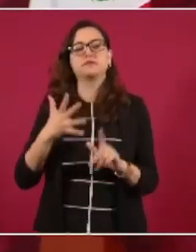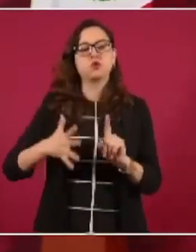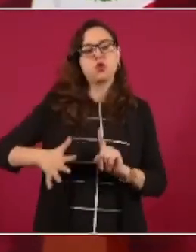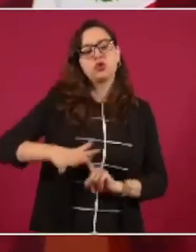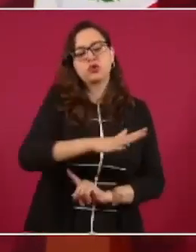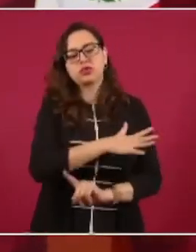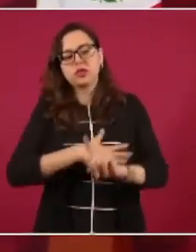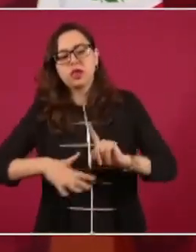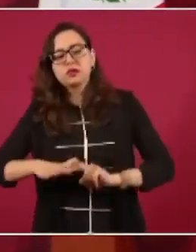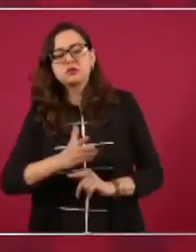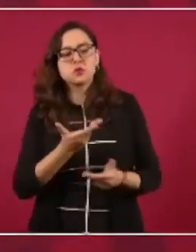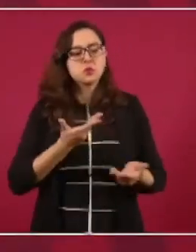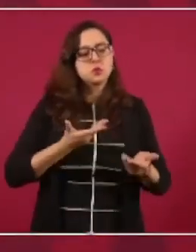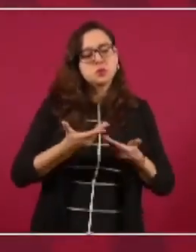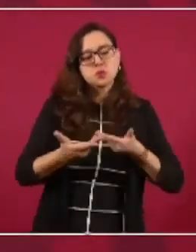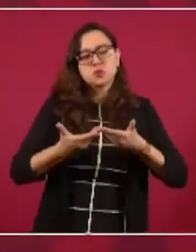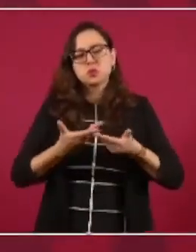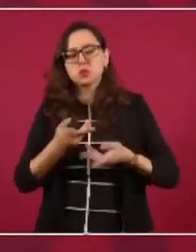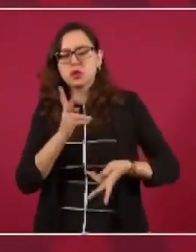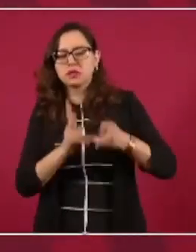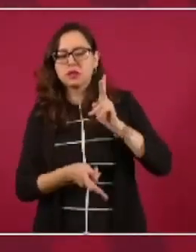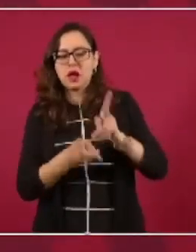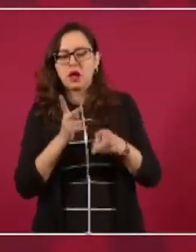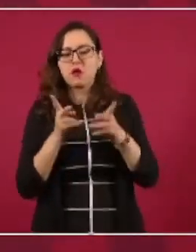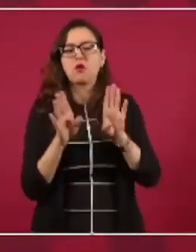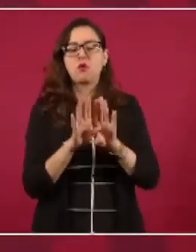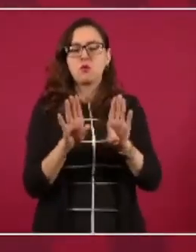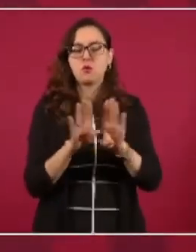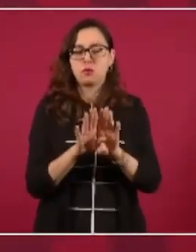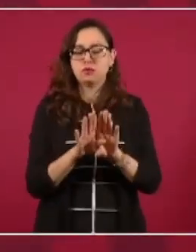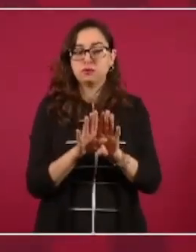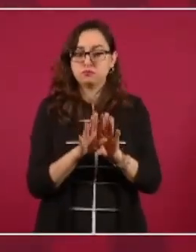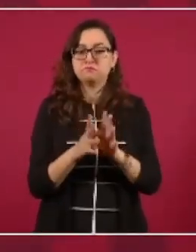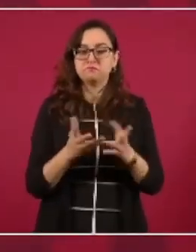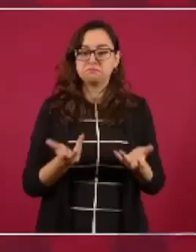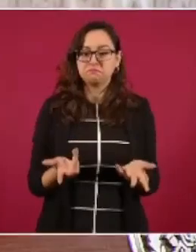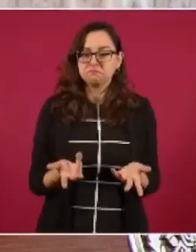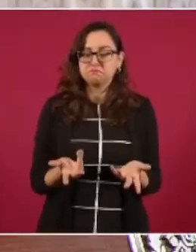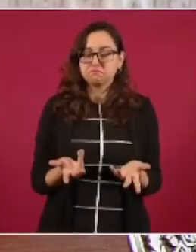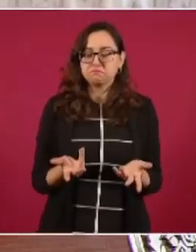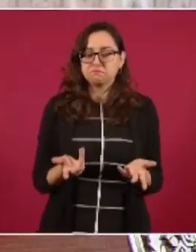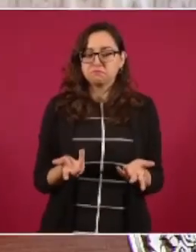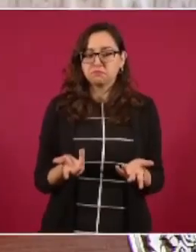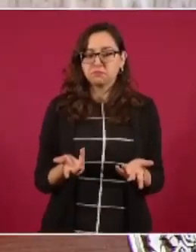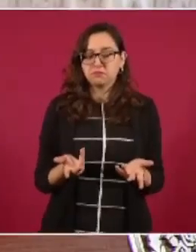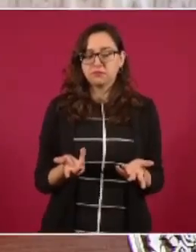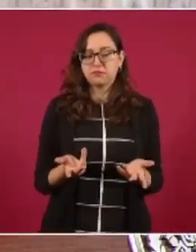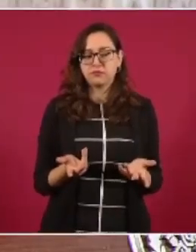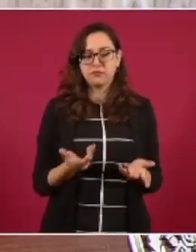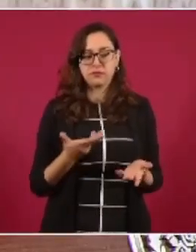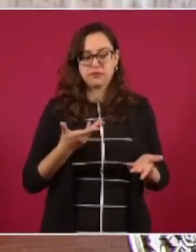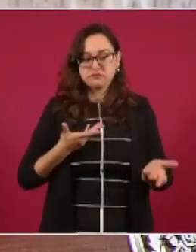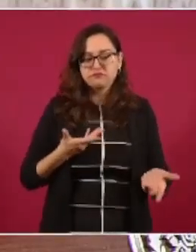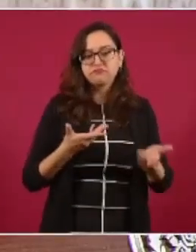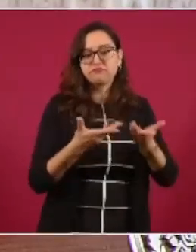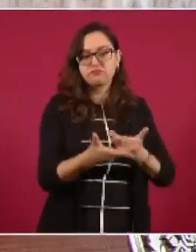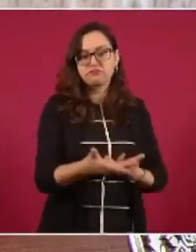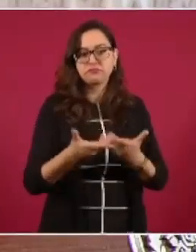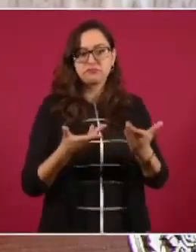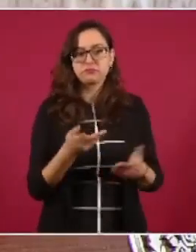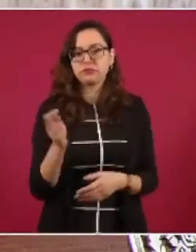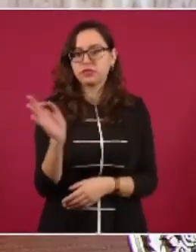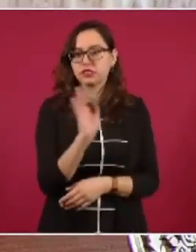pues entonces vamos a poder tratar asuntos, como seguramente ellos también, el